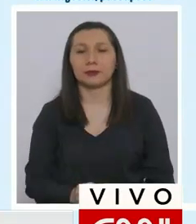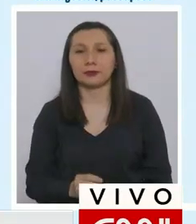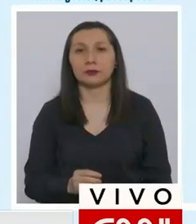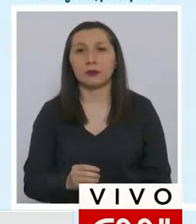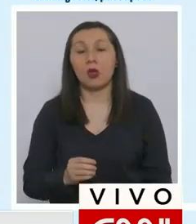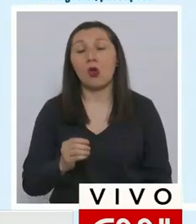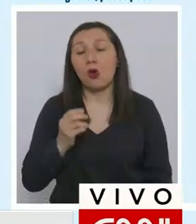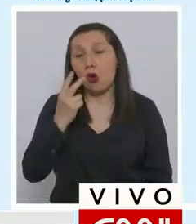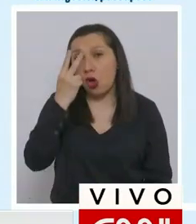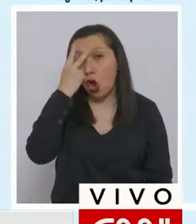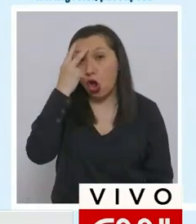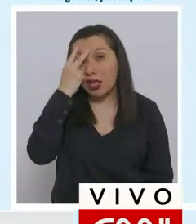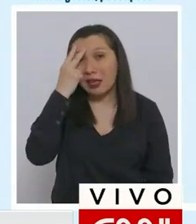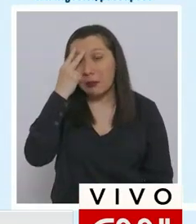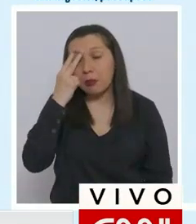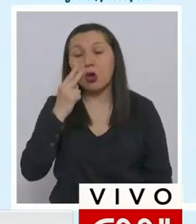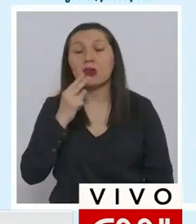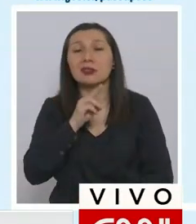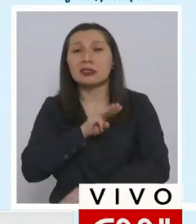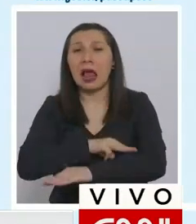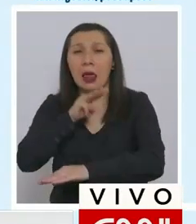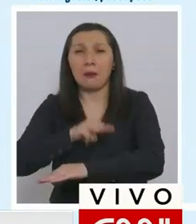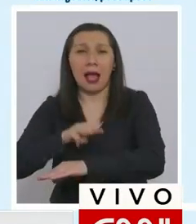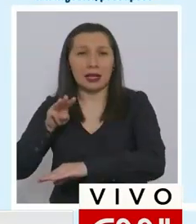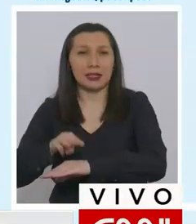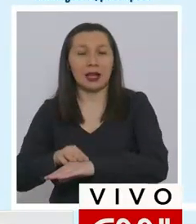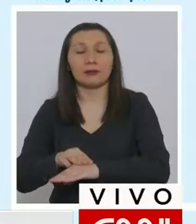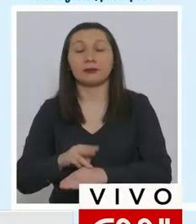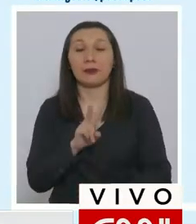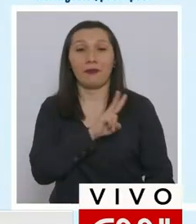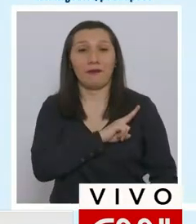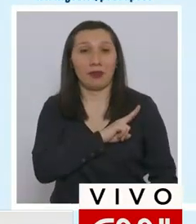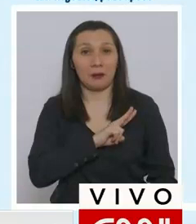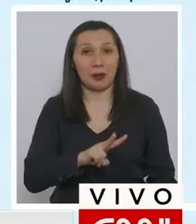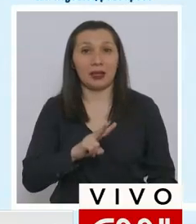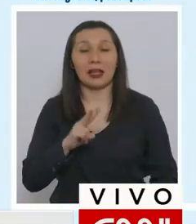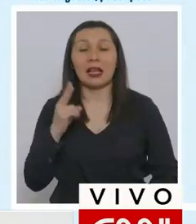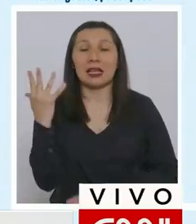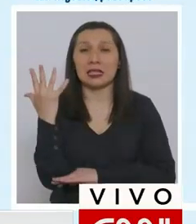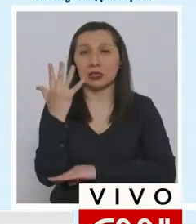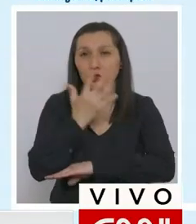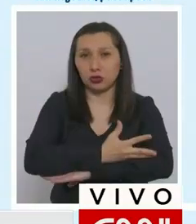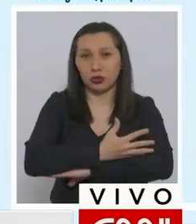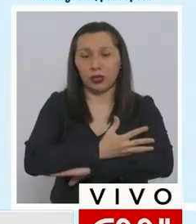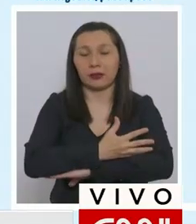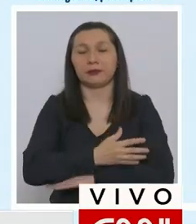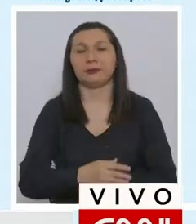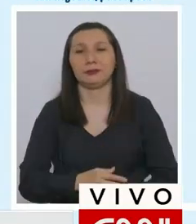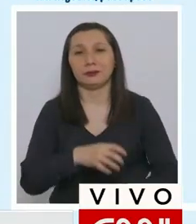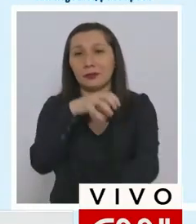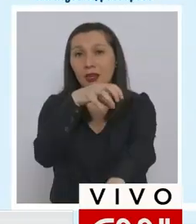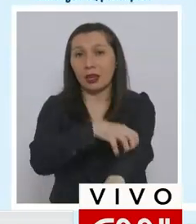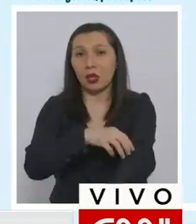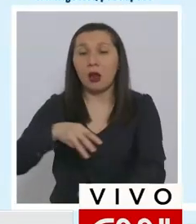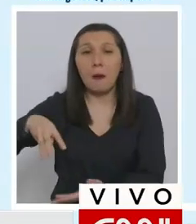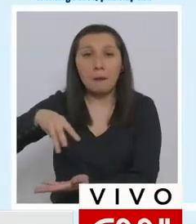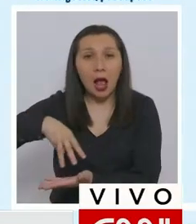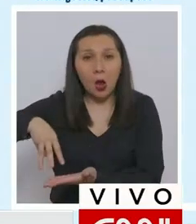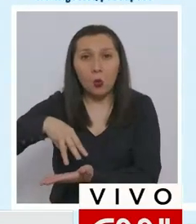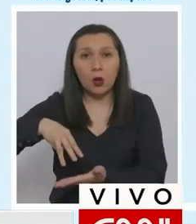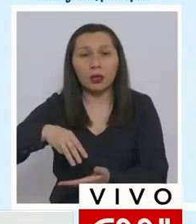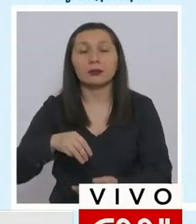entre 3 y 6 años de edad. Le daré la palabra a continuación al doctor Alberto Duñac, subsecretario de